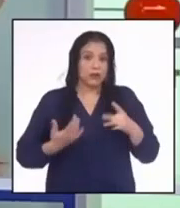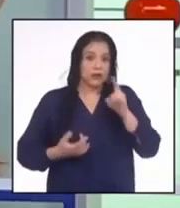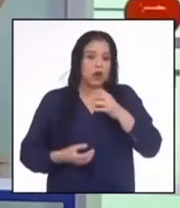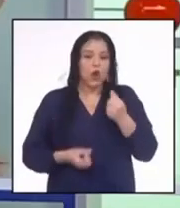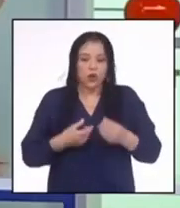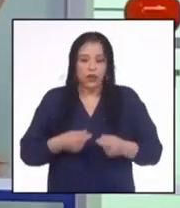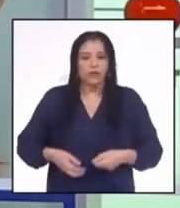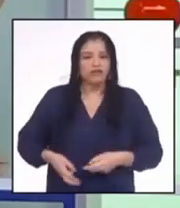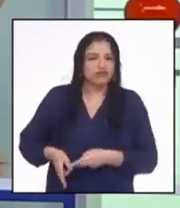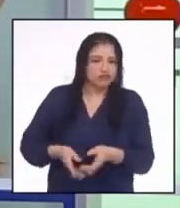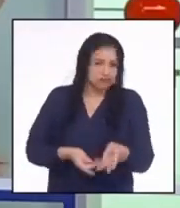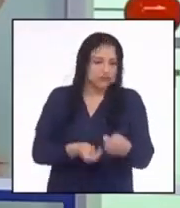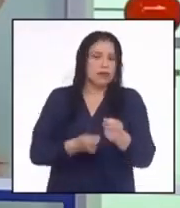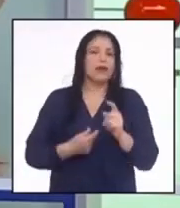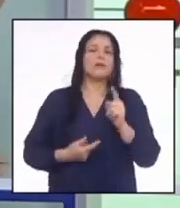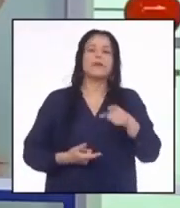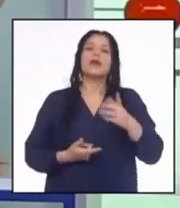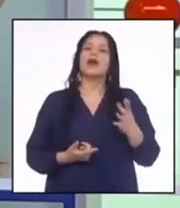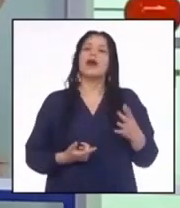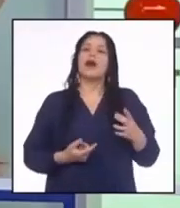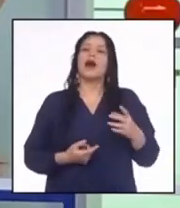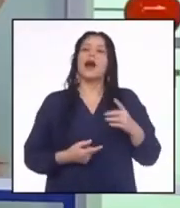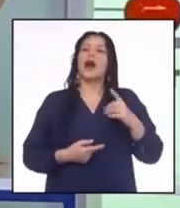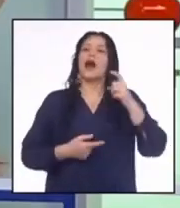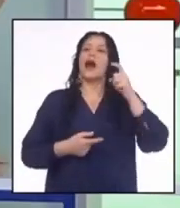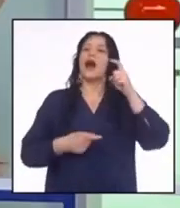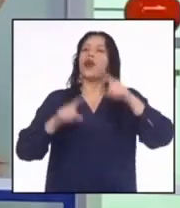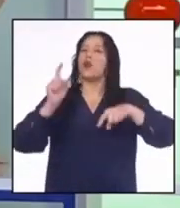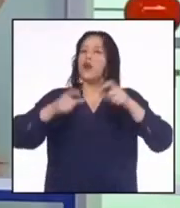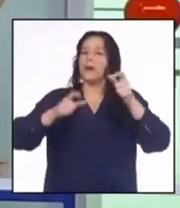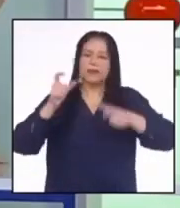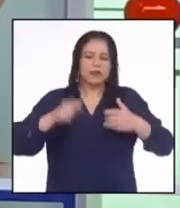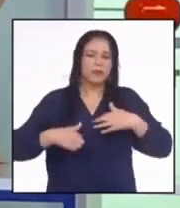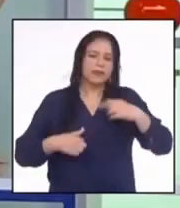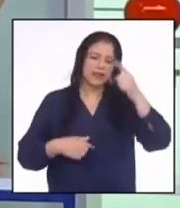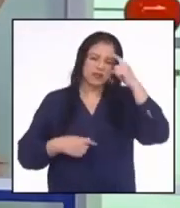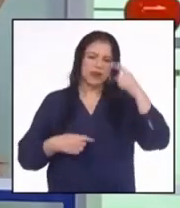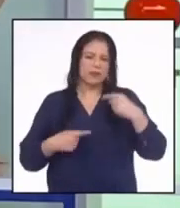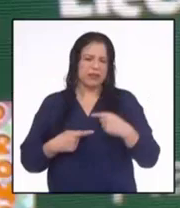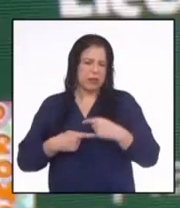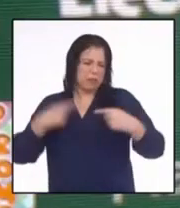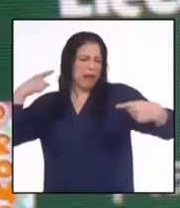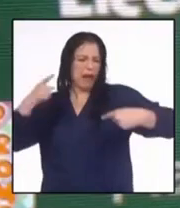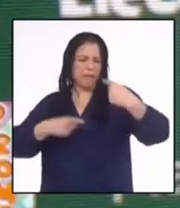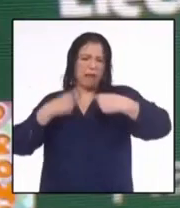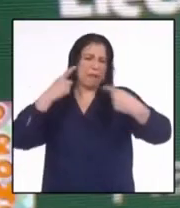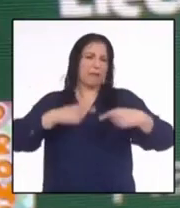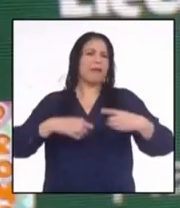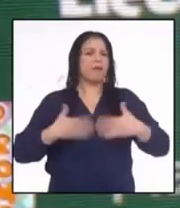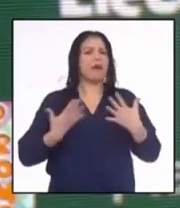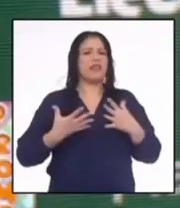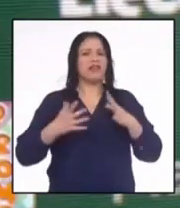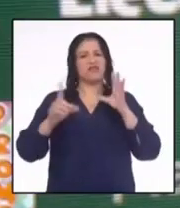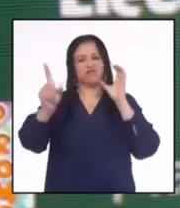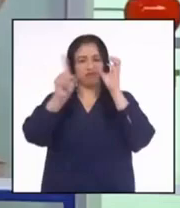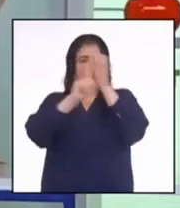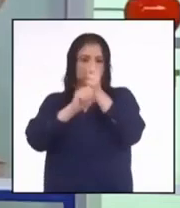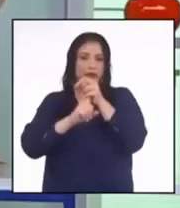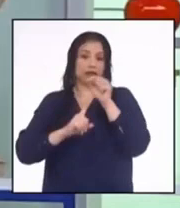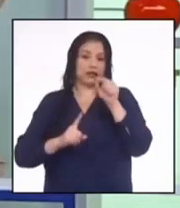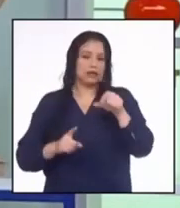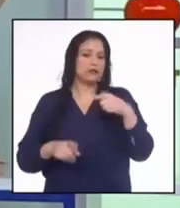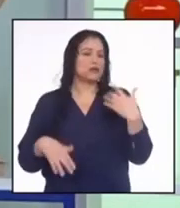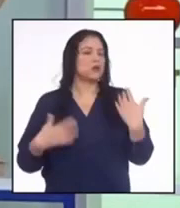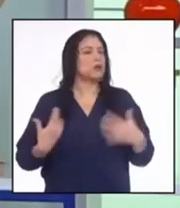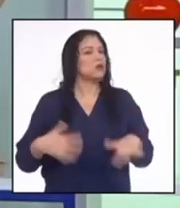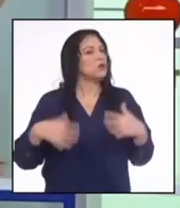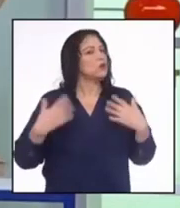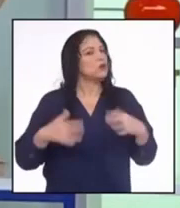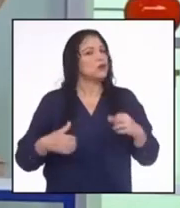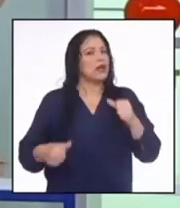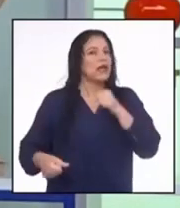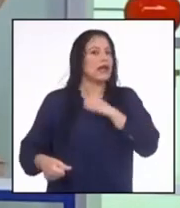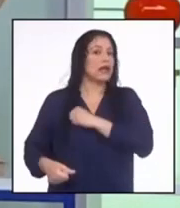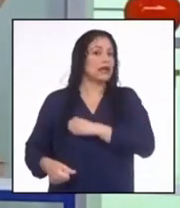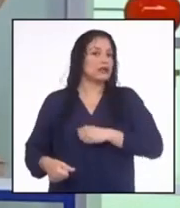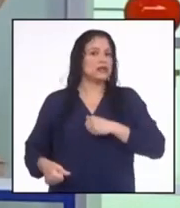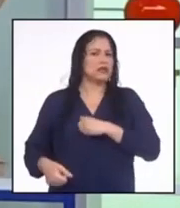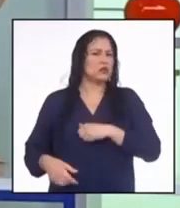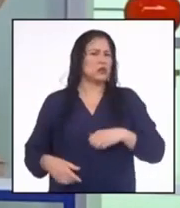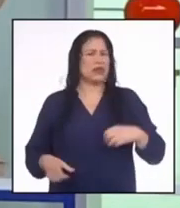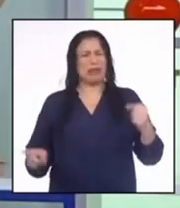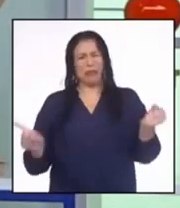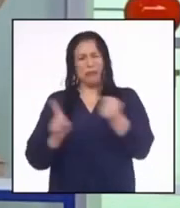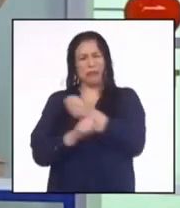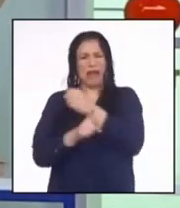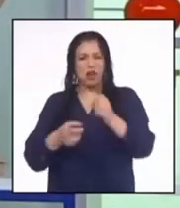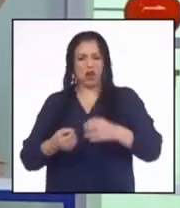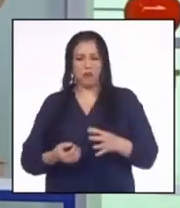regadío. Hay personas que creen que solo enfrentando y desplazando al otro pueden obtener lo que desean, y esto puede derivar en actitudes violentas,